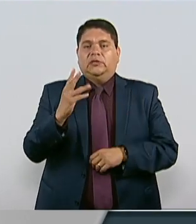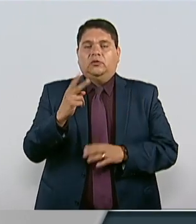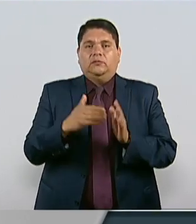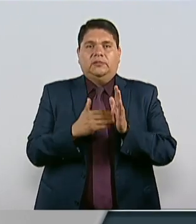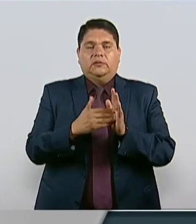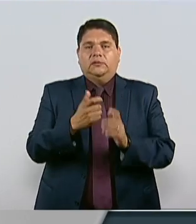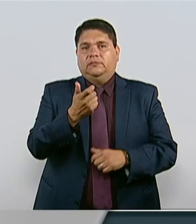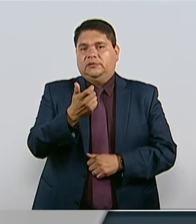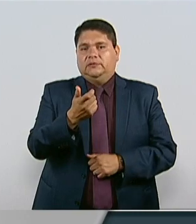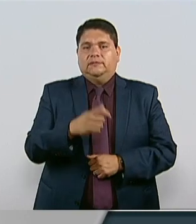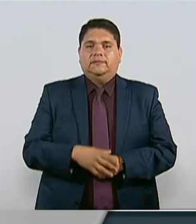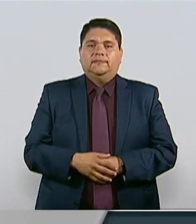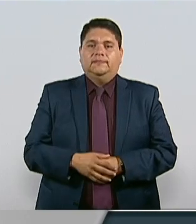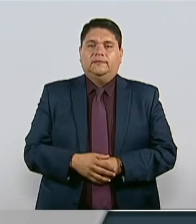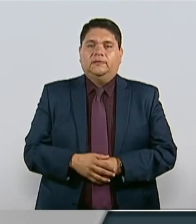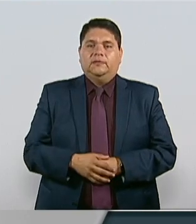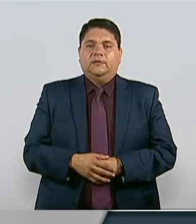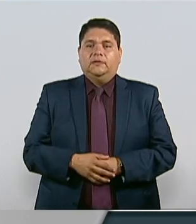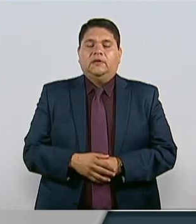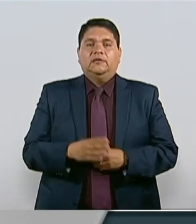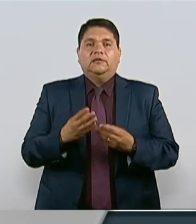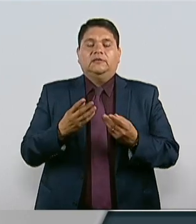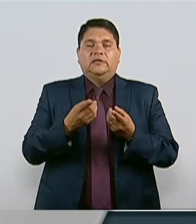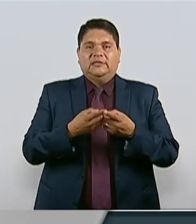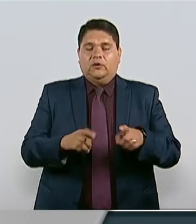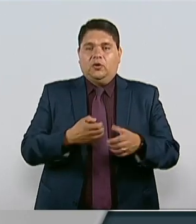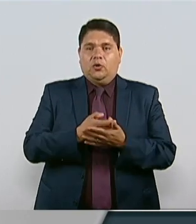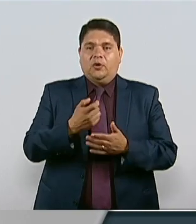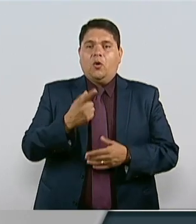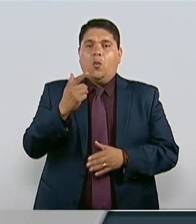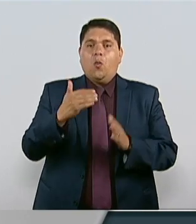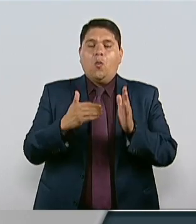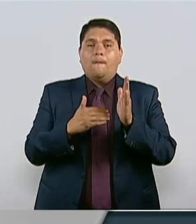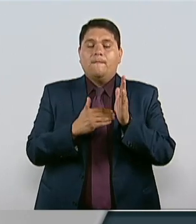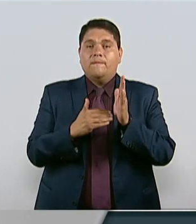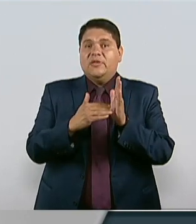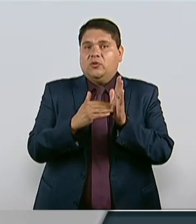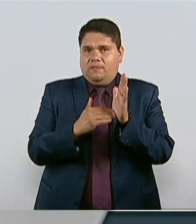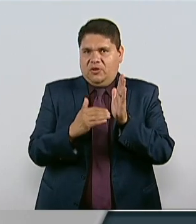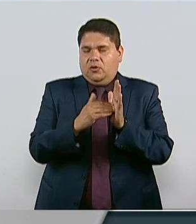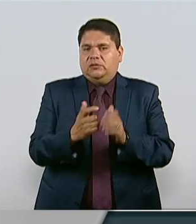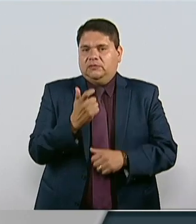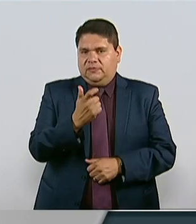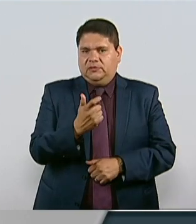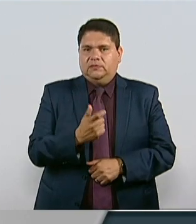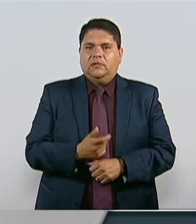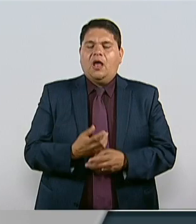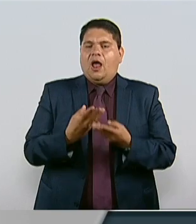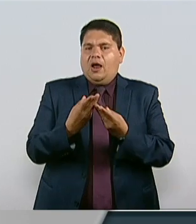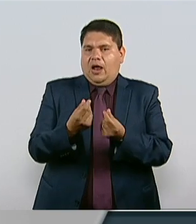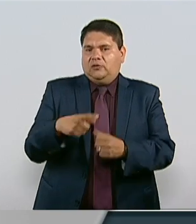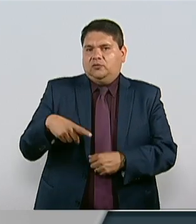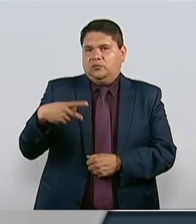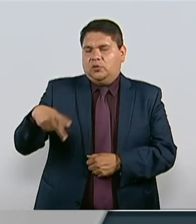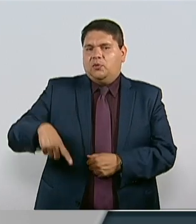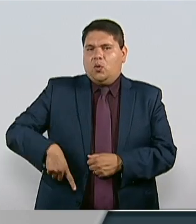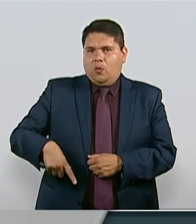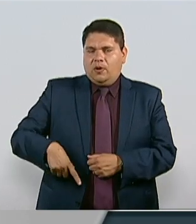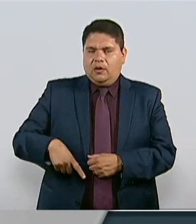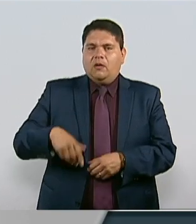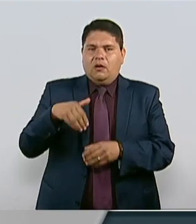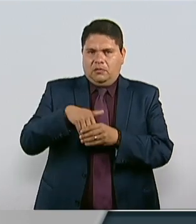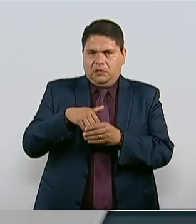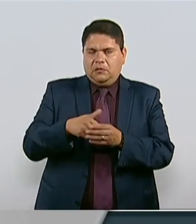910.692.000.000 de pesos. Para el desarrollo económico, 1.000.000.000 de pesos. Y para los gastos del gobierno, que incluye a los fondos